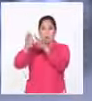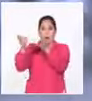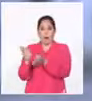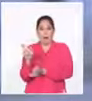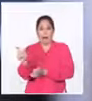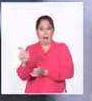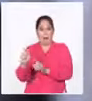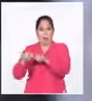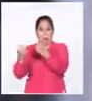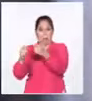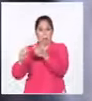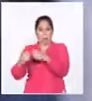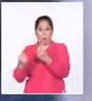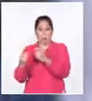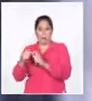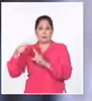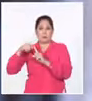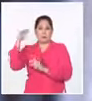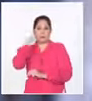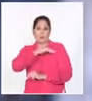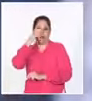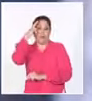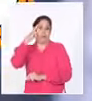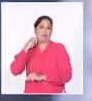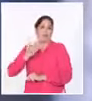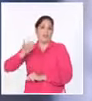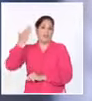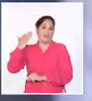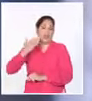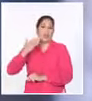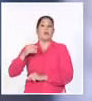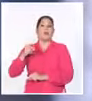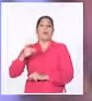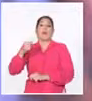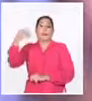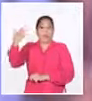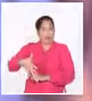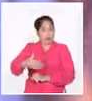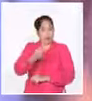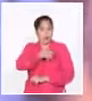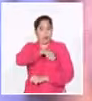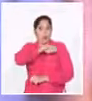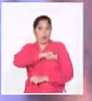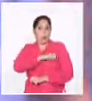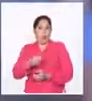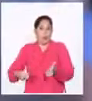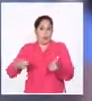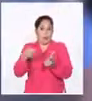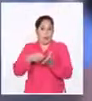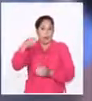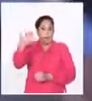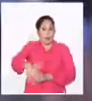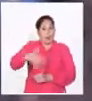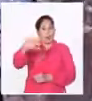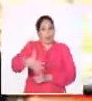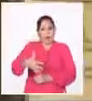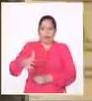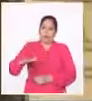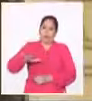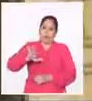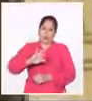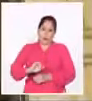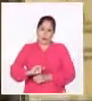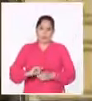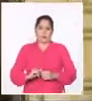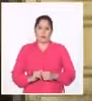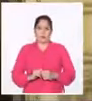por obsolescencia tecnológica y a la sombra de una inflación que sigue siendo un bache en la ruta diaria de los cubanos.